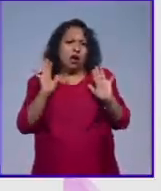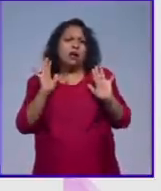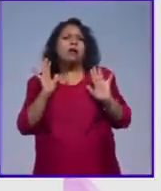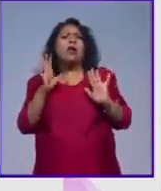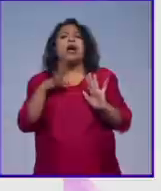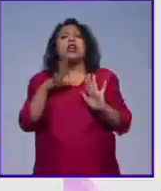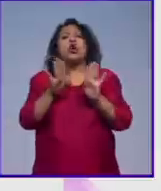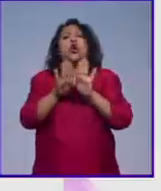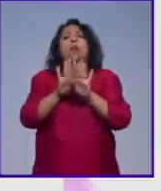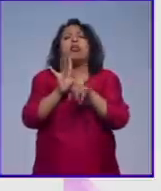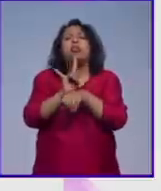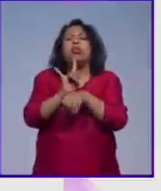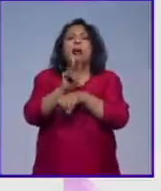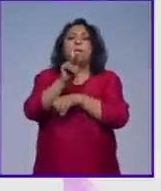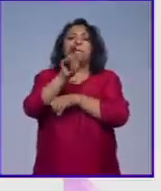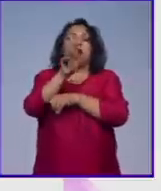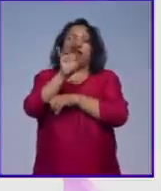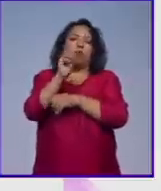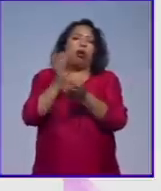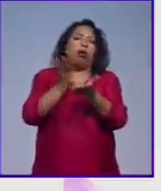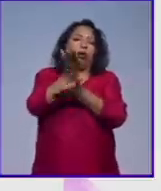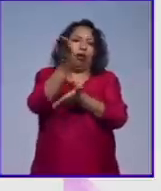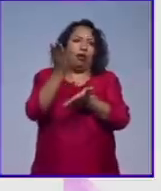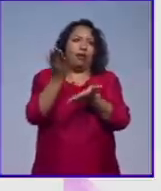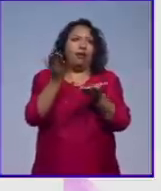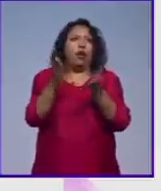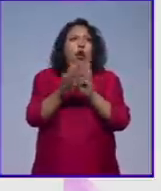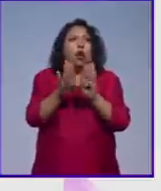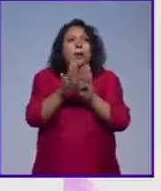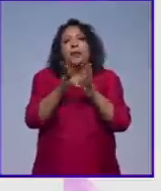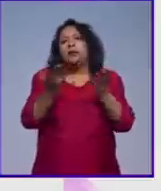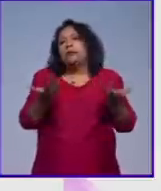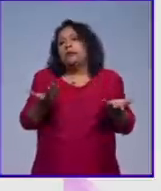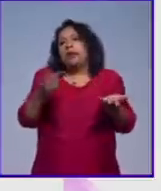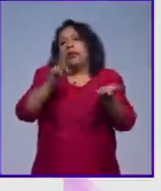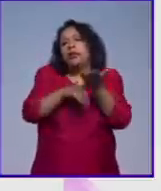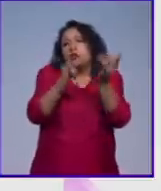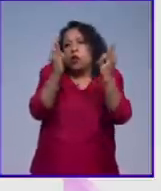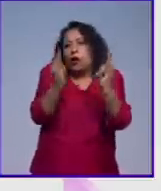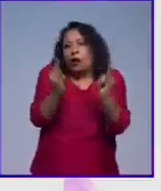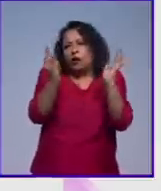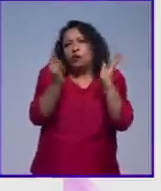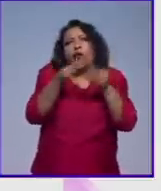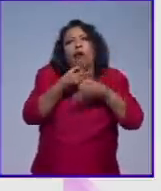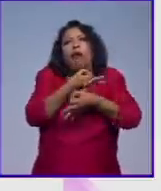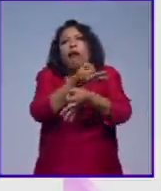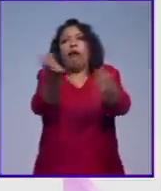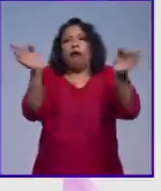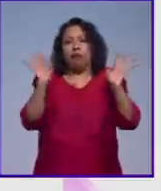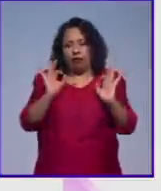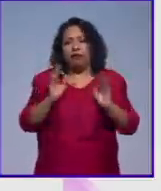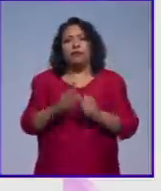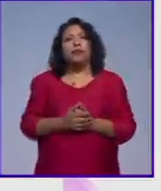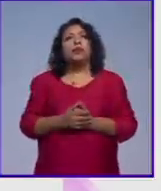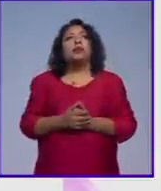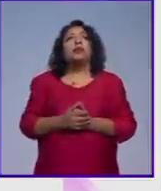hacer un performance es una intervención en este caso, bueno, pues en una cancha. Y no deja de ser publicidad. Aunque ese tipo de performance ya había